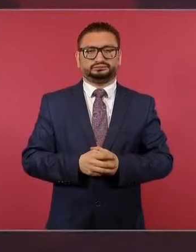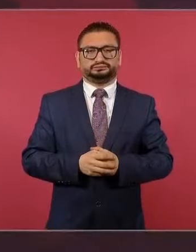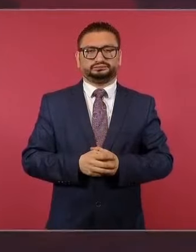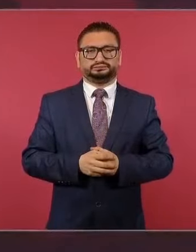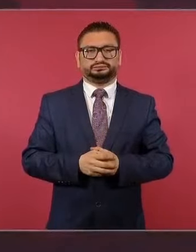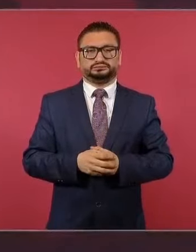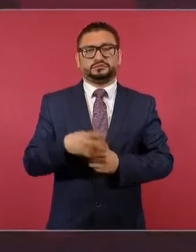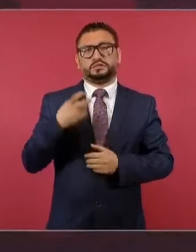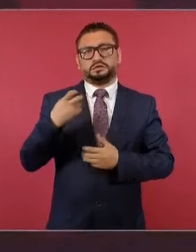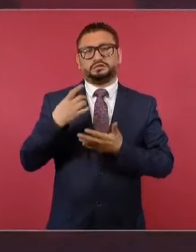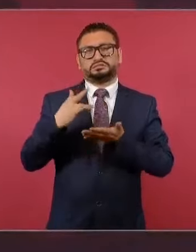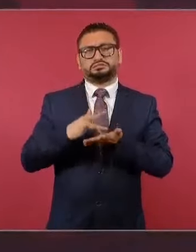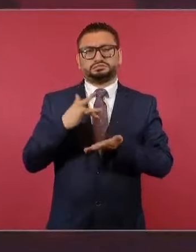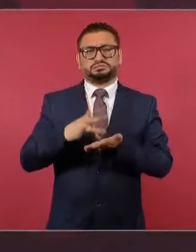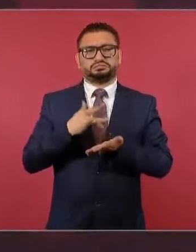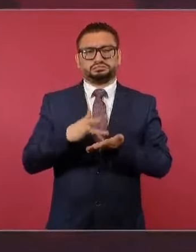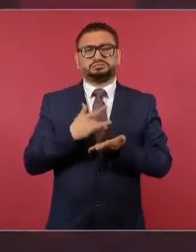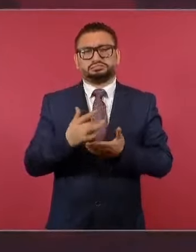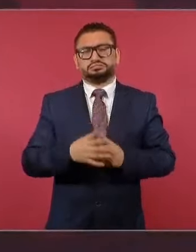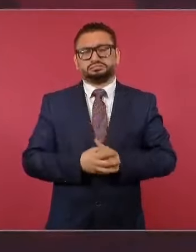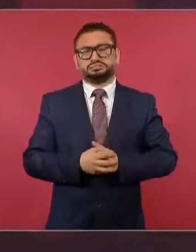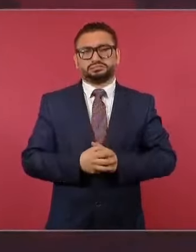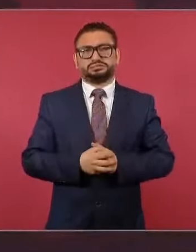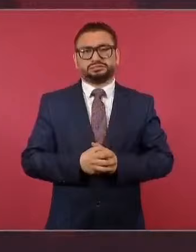Eso me apoya.